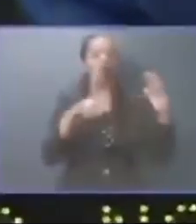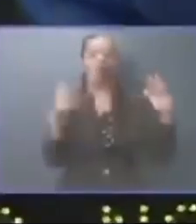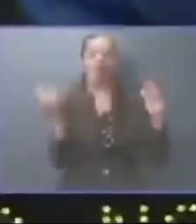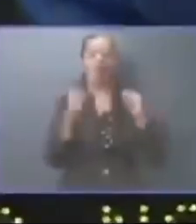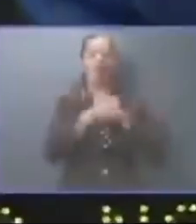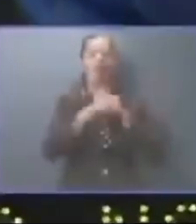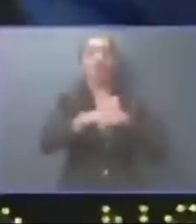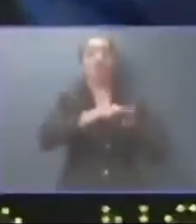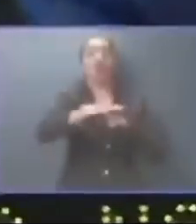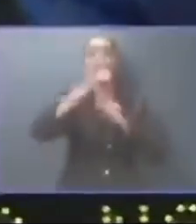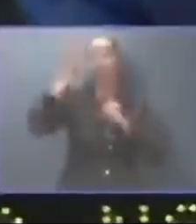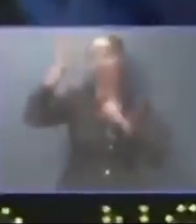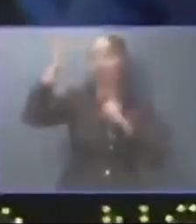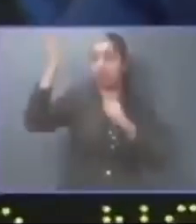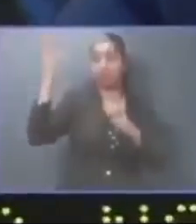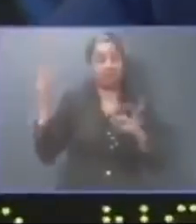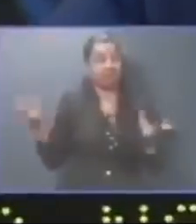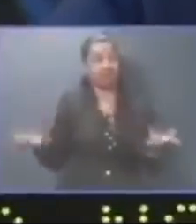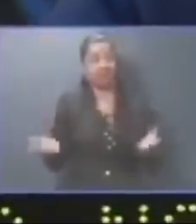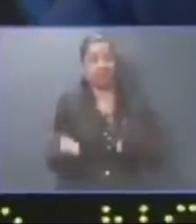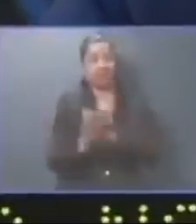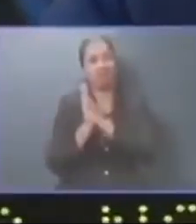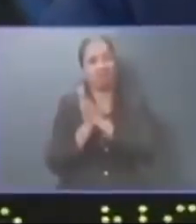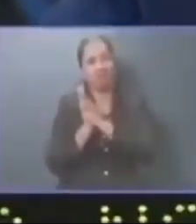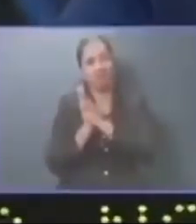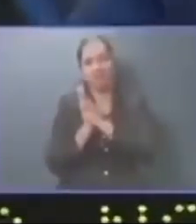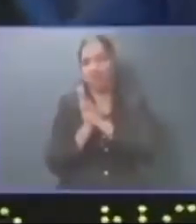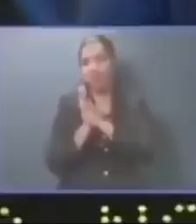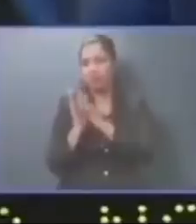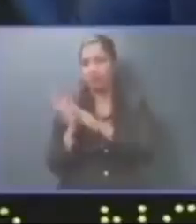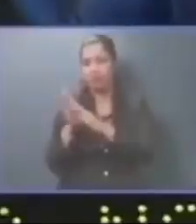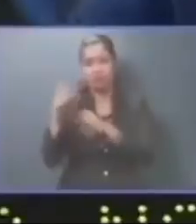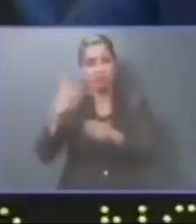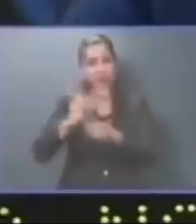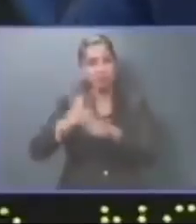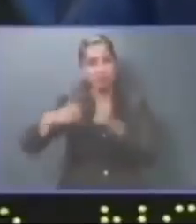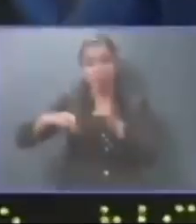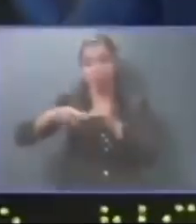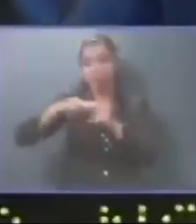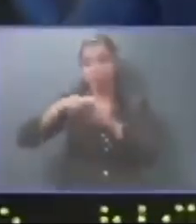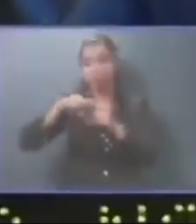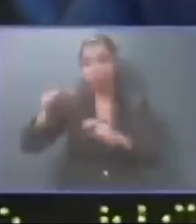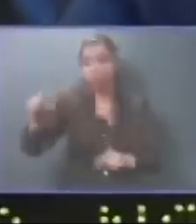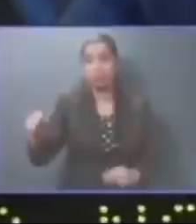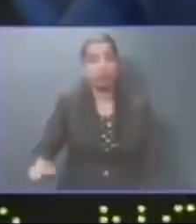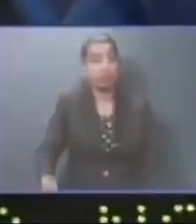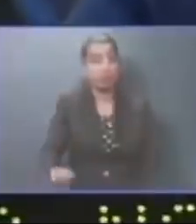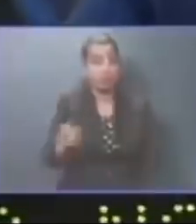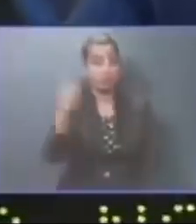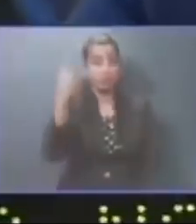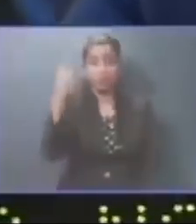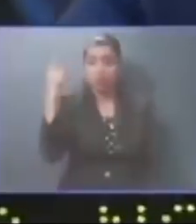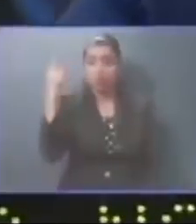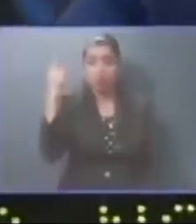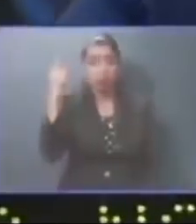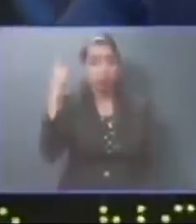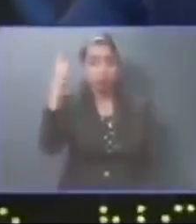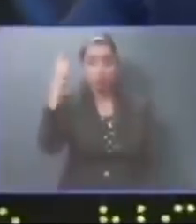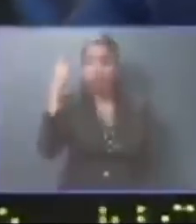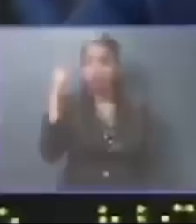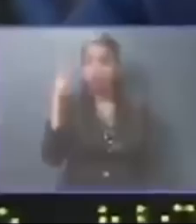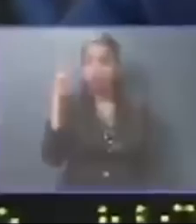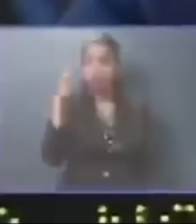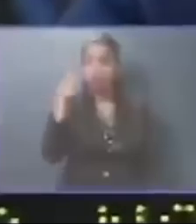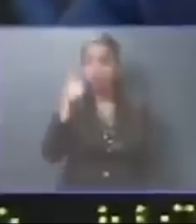campaña. Así que por favor le voy a pedir a los de Arena que úsese por última vez